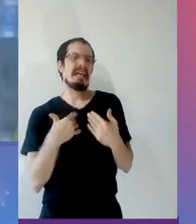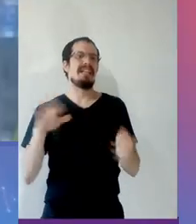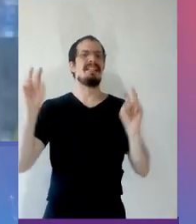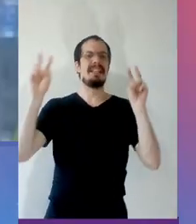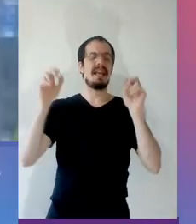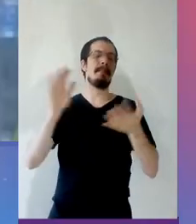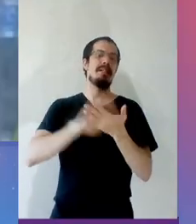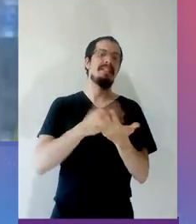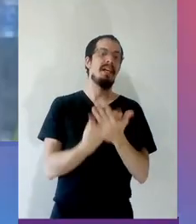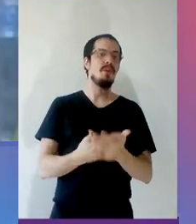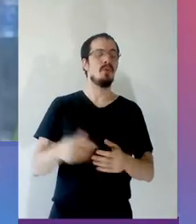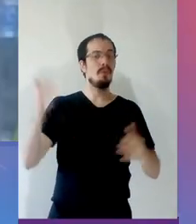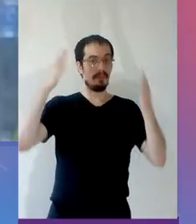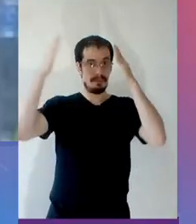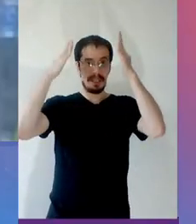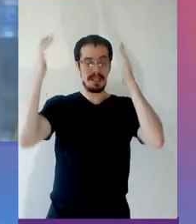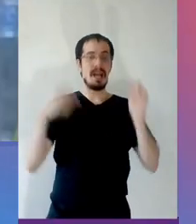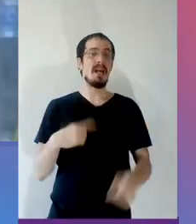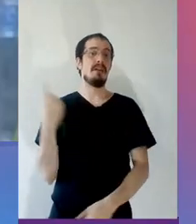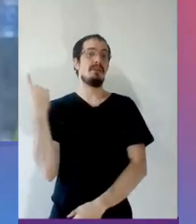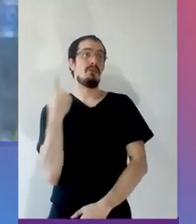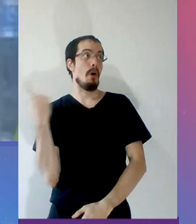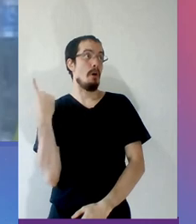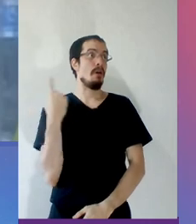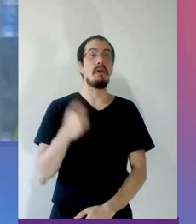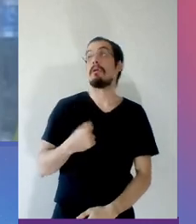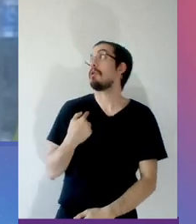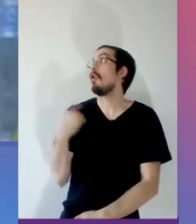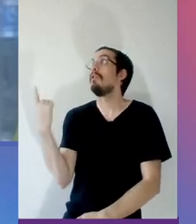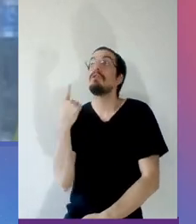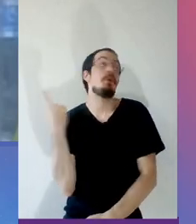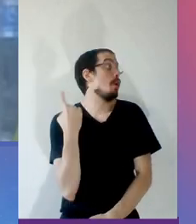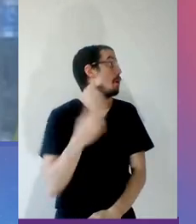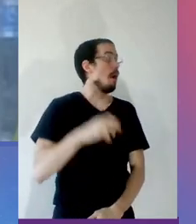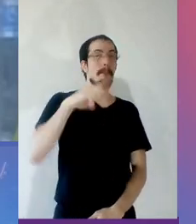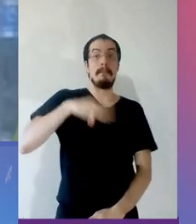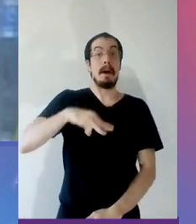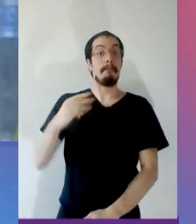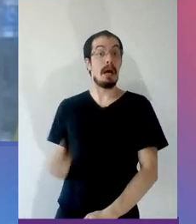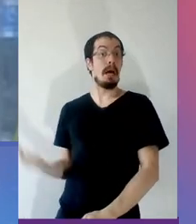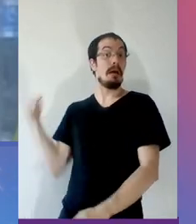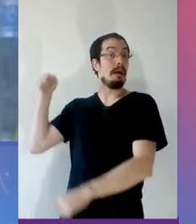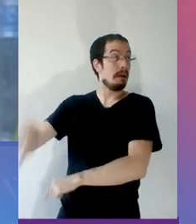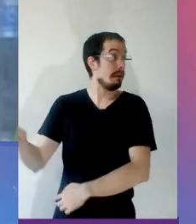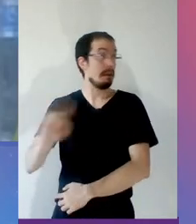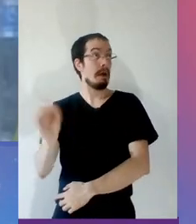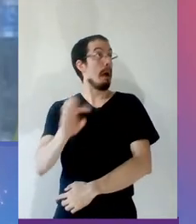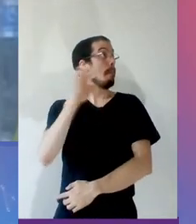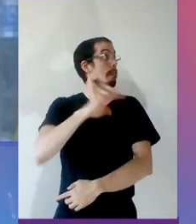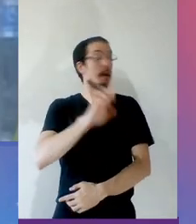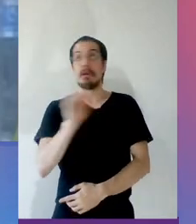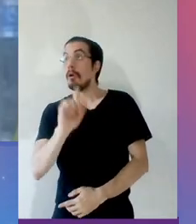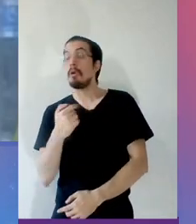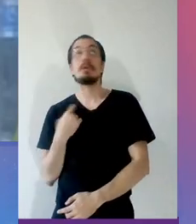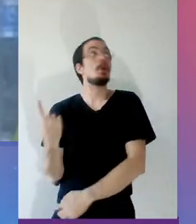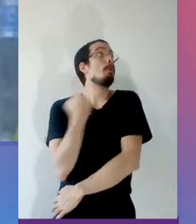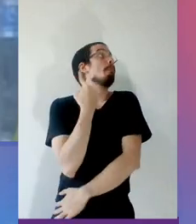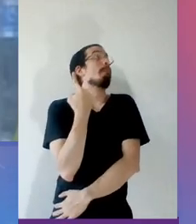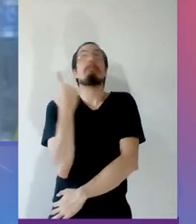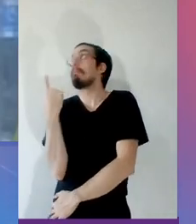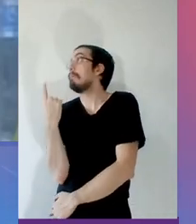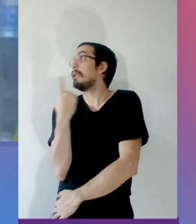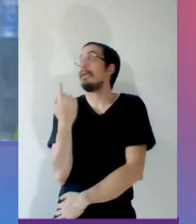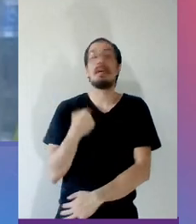todo el día solo? ¿Me abandonaron o no me abandonaron? ¿Va a llegar mi mamá? ¿Va a llegar mi papá? ¿Sí? ¿Qué hago yo aquí? ¿Me preparo